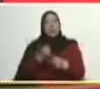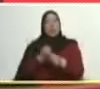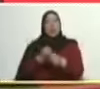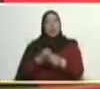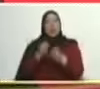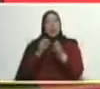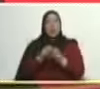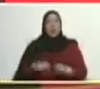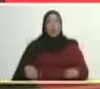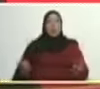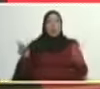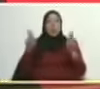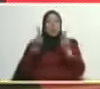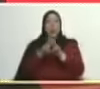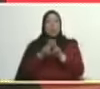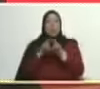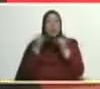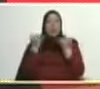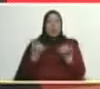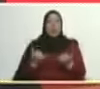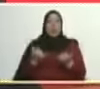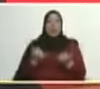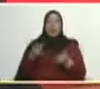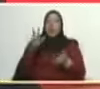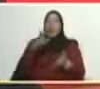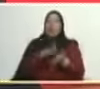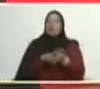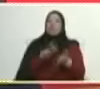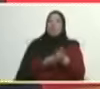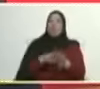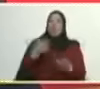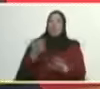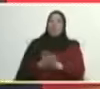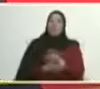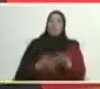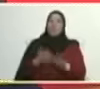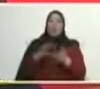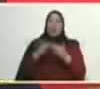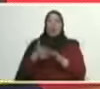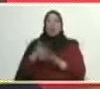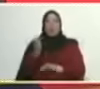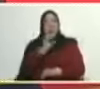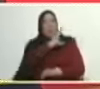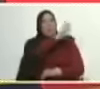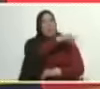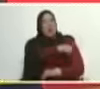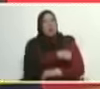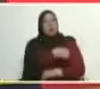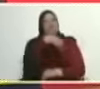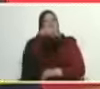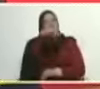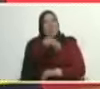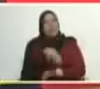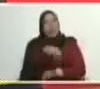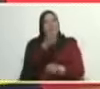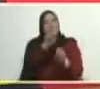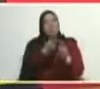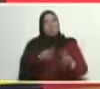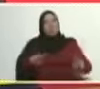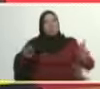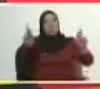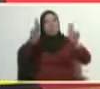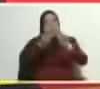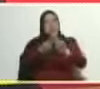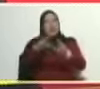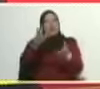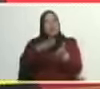Unidas, impidió que fuera aprobada la resolución para el reconocimiento de Palestina como Estado miembro pleno de